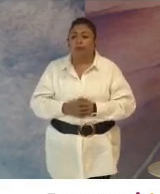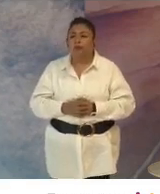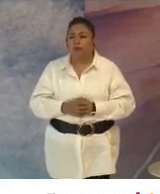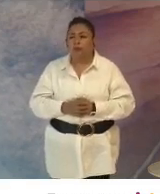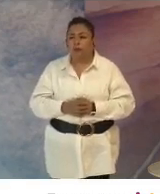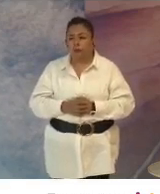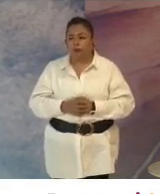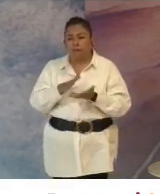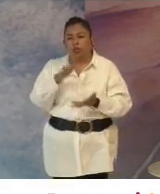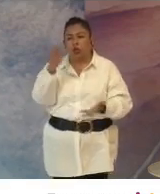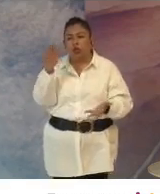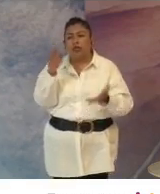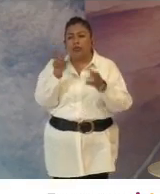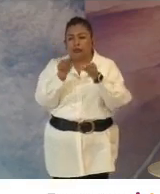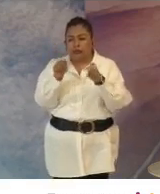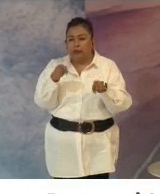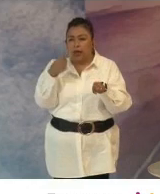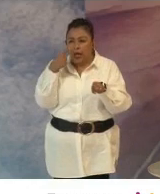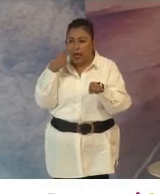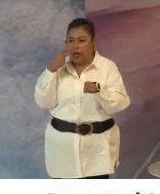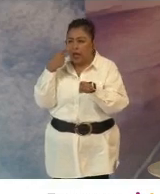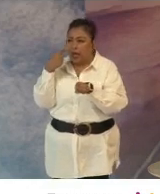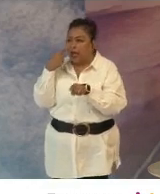en la mayoría de los sistemas